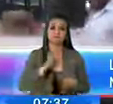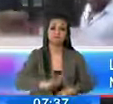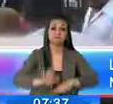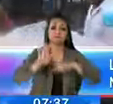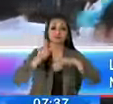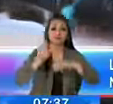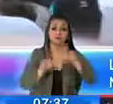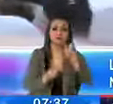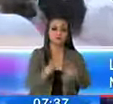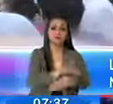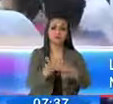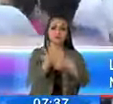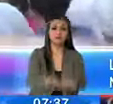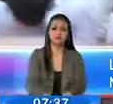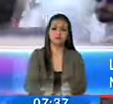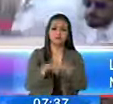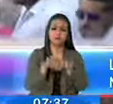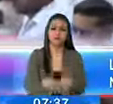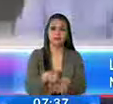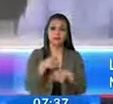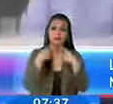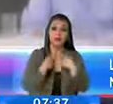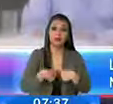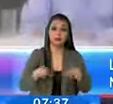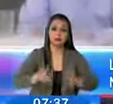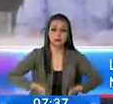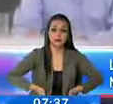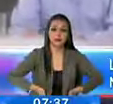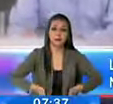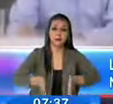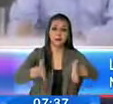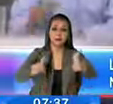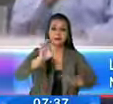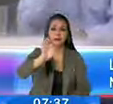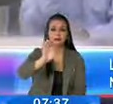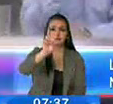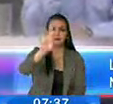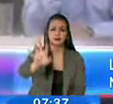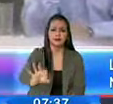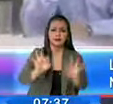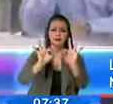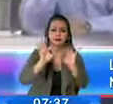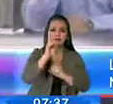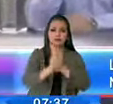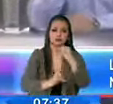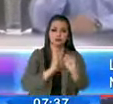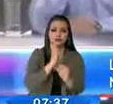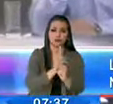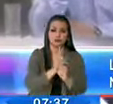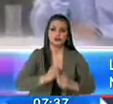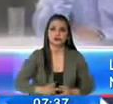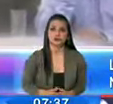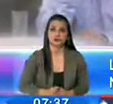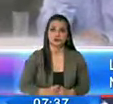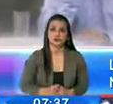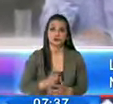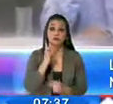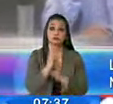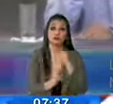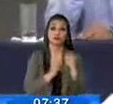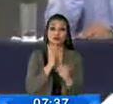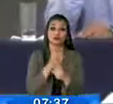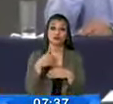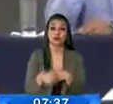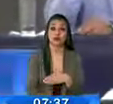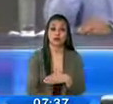todos los fluminenses al anunciar que la vía E25 estará lista en 2 años. En menos de 2 años,